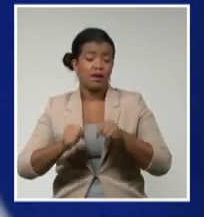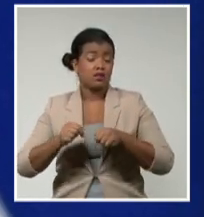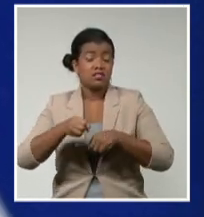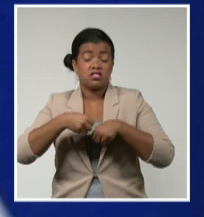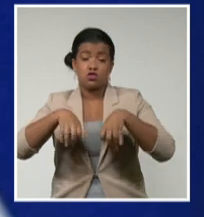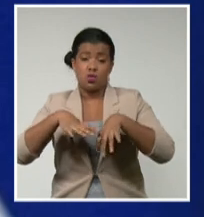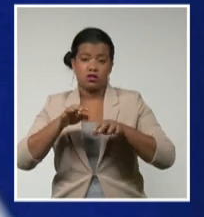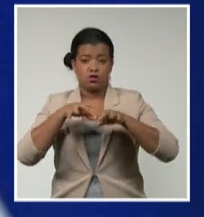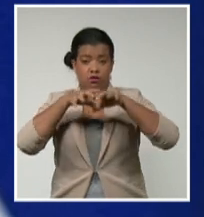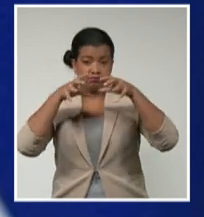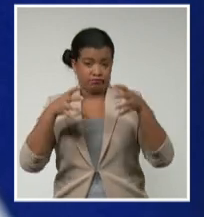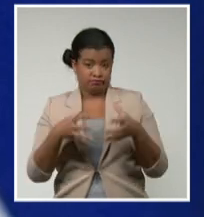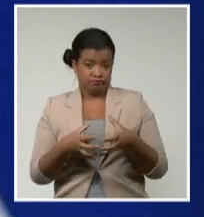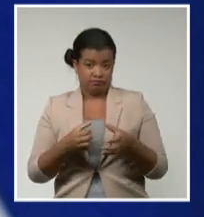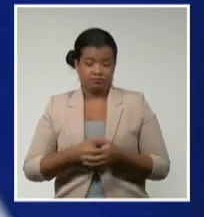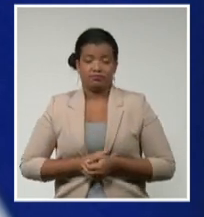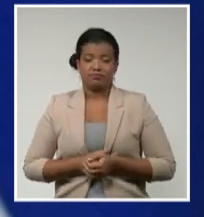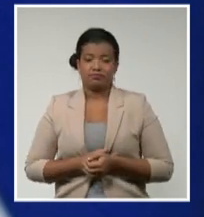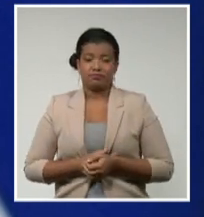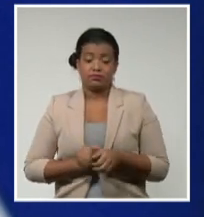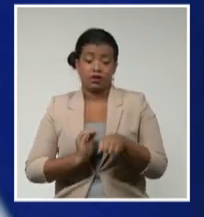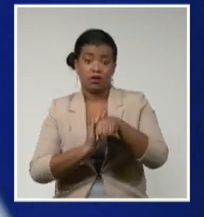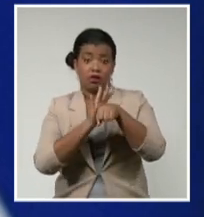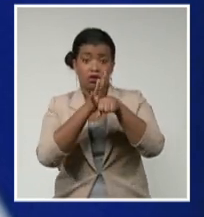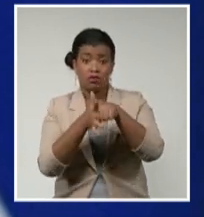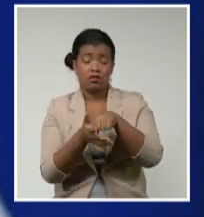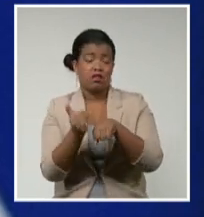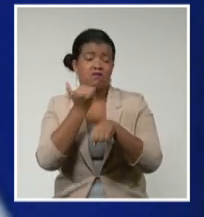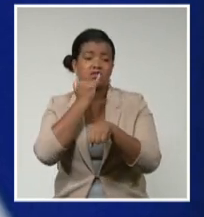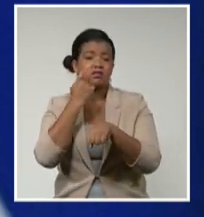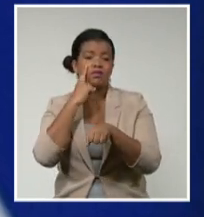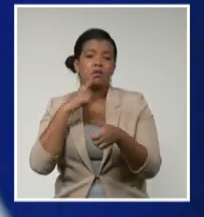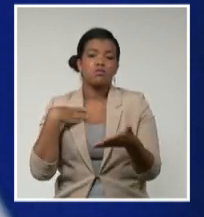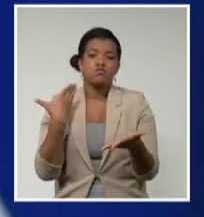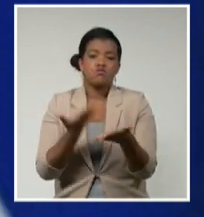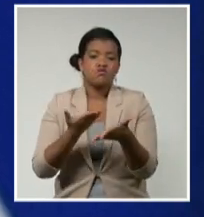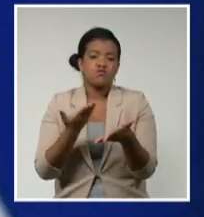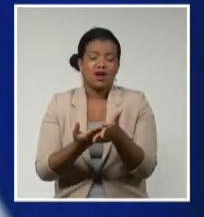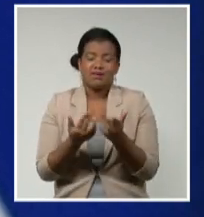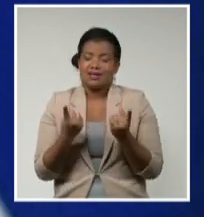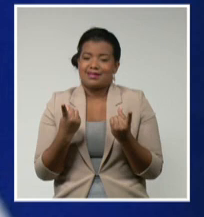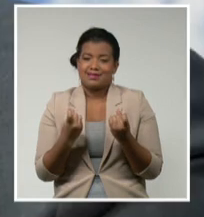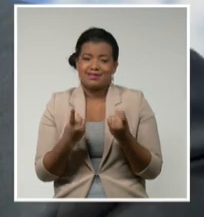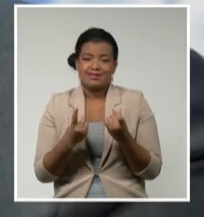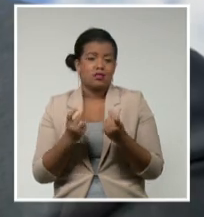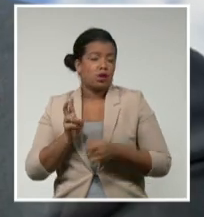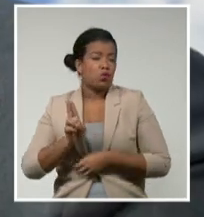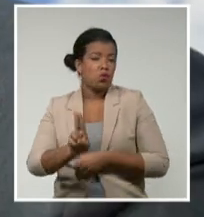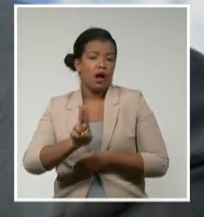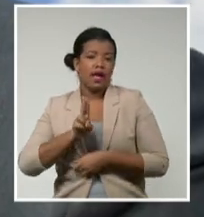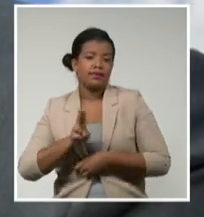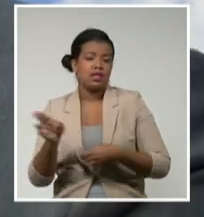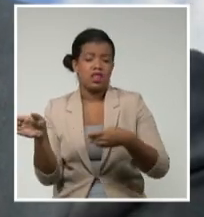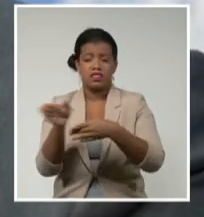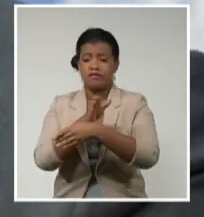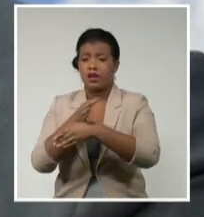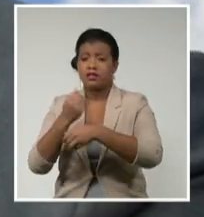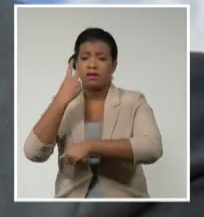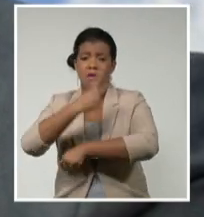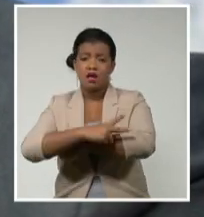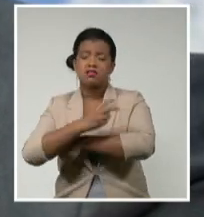la devastadora pandemia de kobe 19 ha demostrado la impostergable necesidad de superar las diferencias políticas e ideológicas